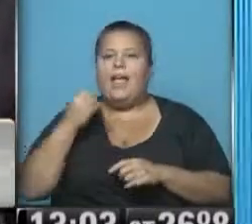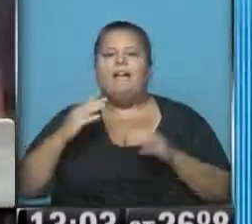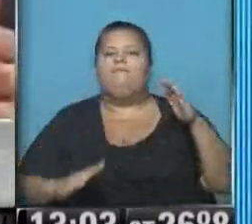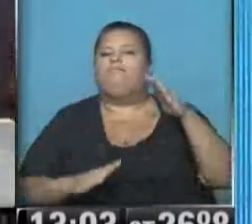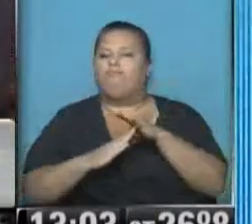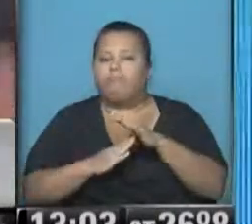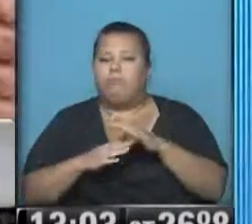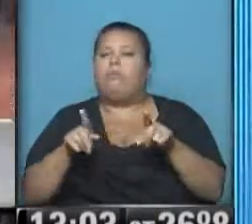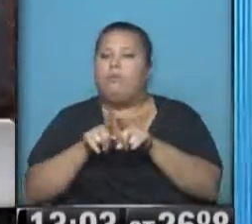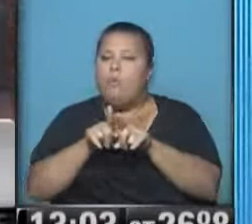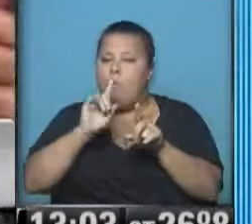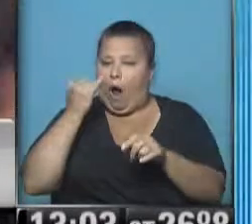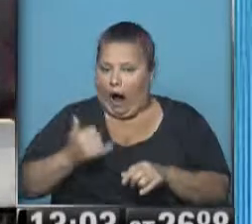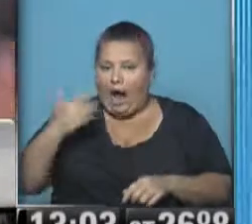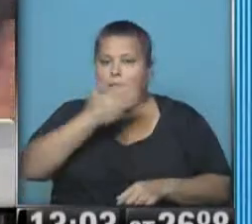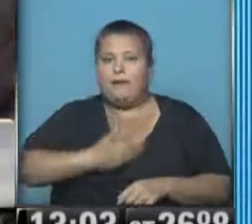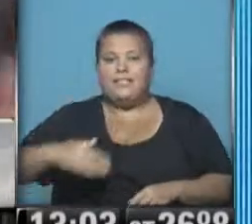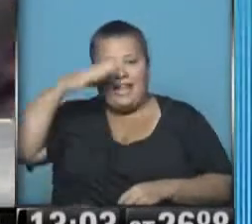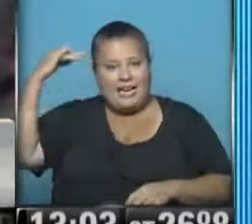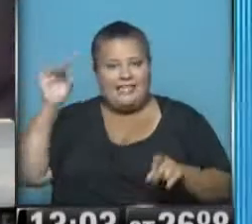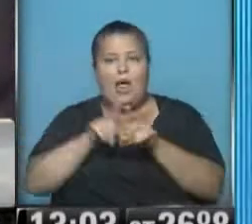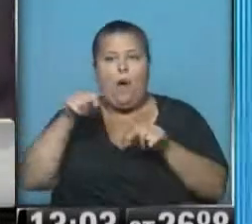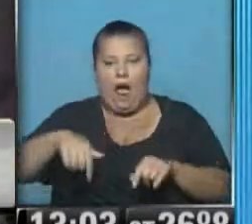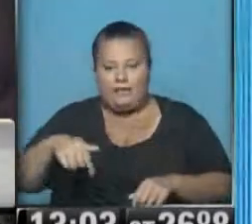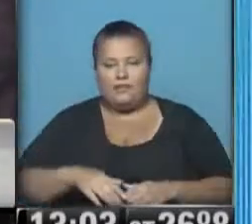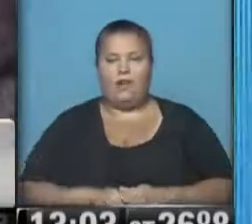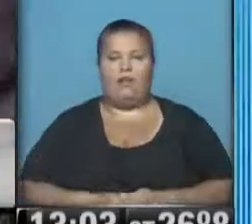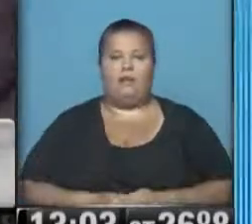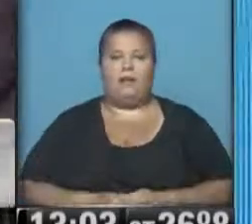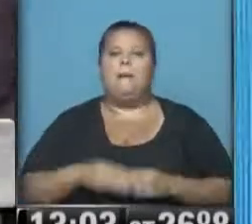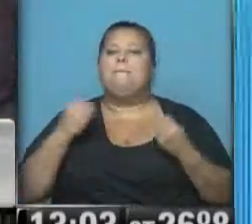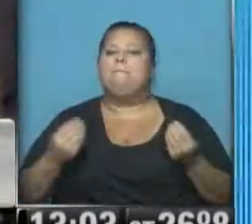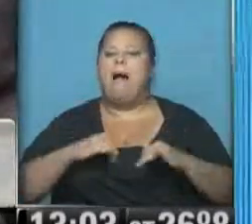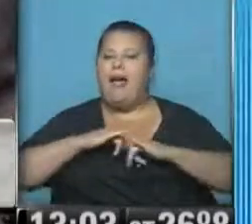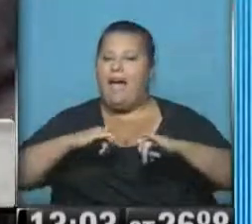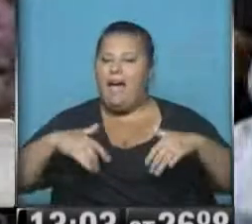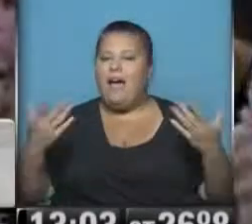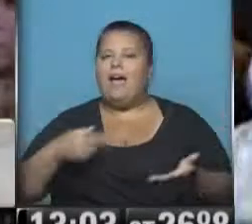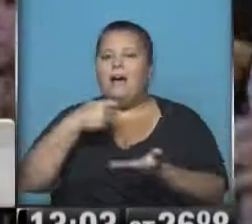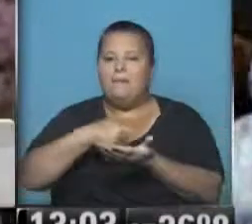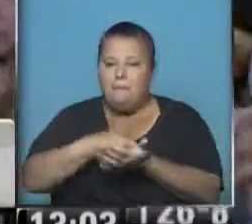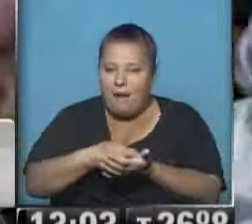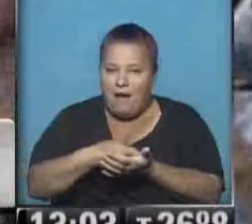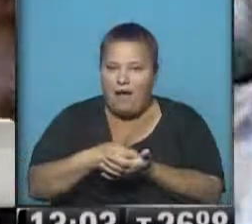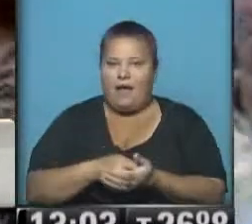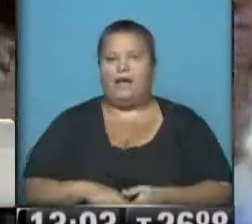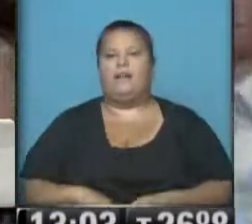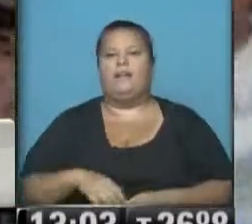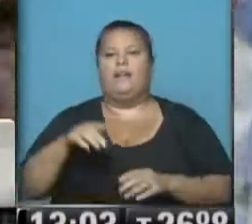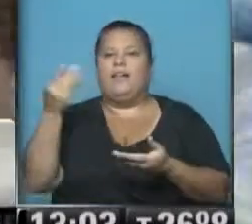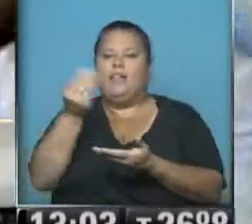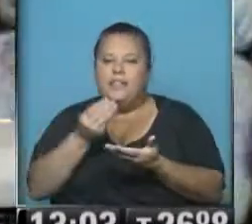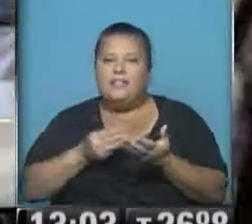liderazgo como el que ha tenido nuestra presidenta Cristina Fernández de Kirchner para propiciar la asignación de recursos y el diseño y